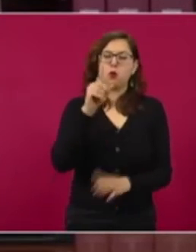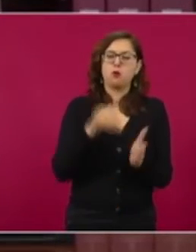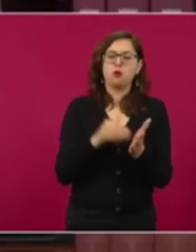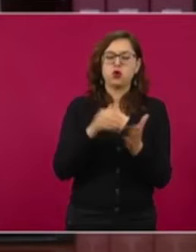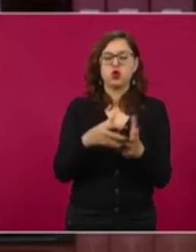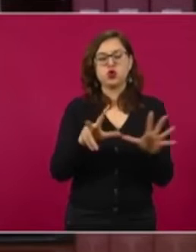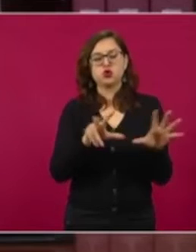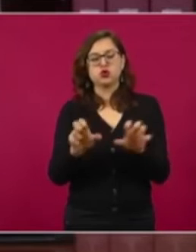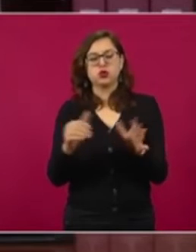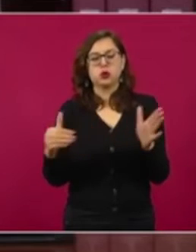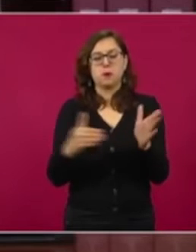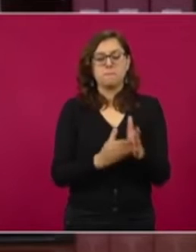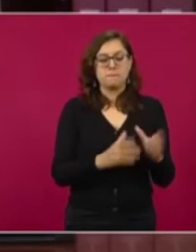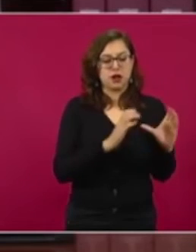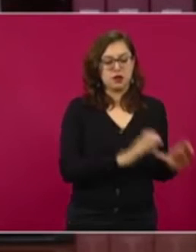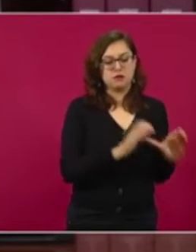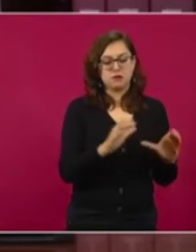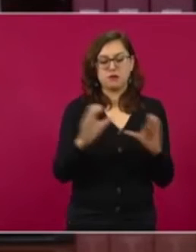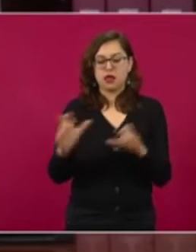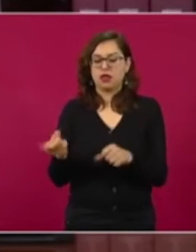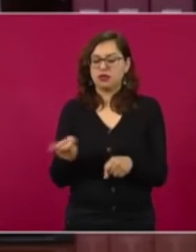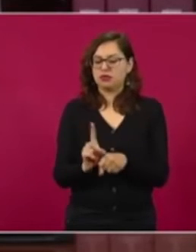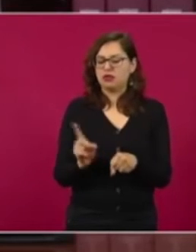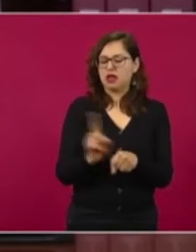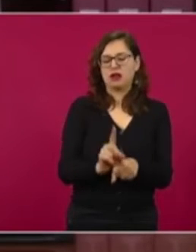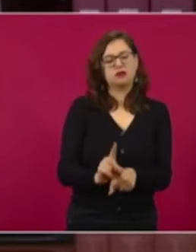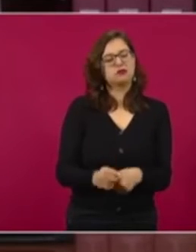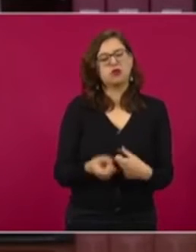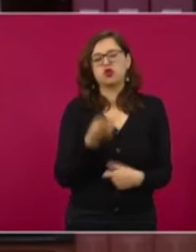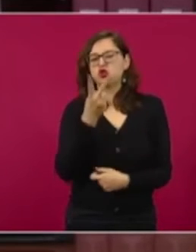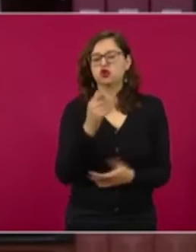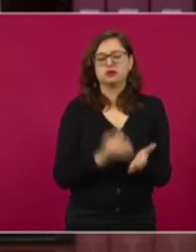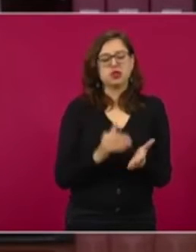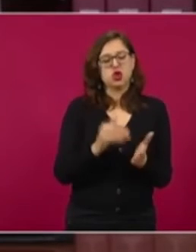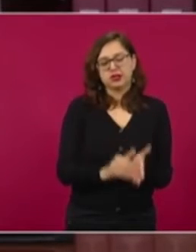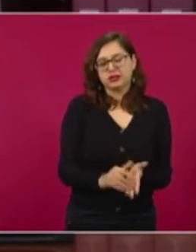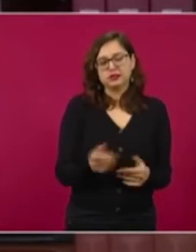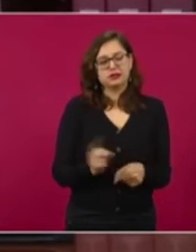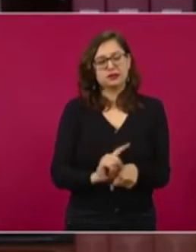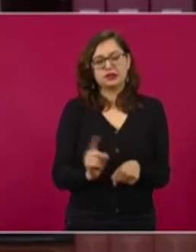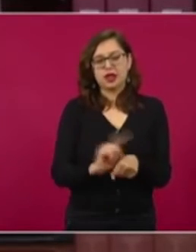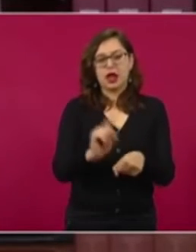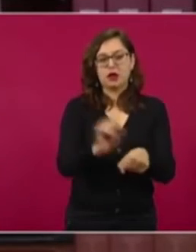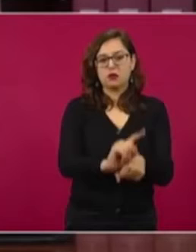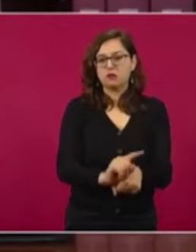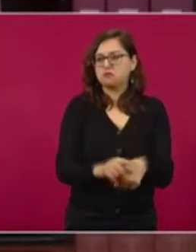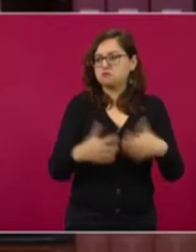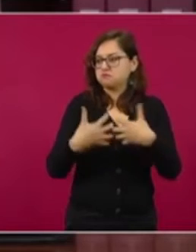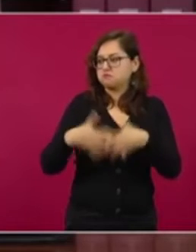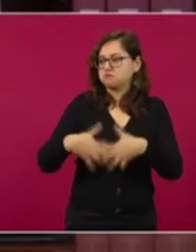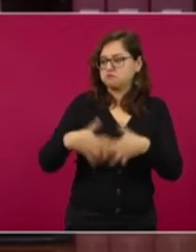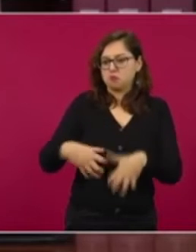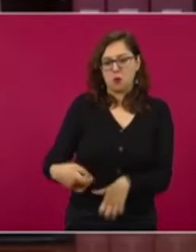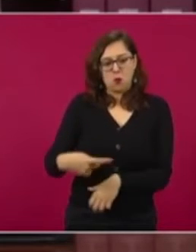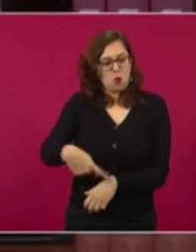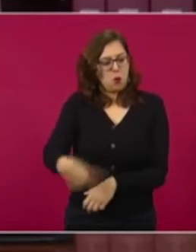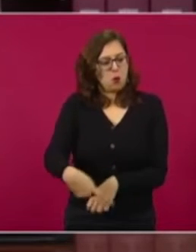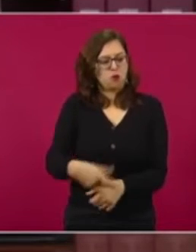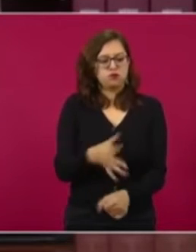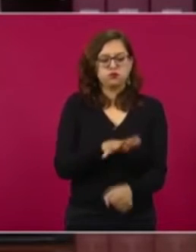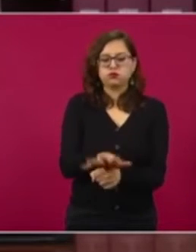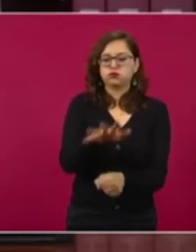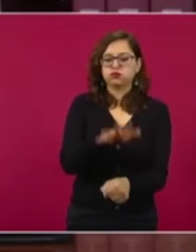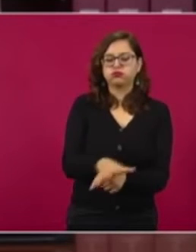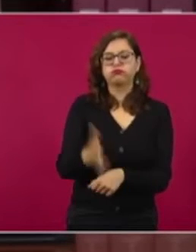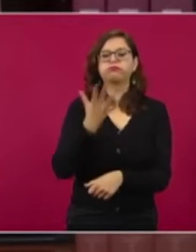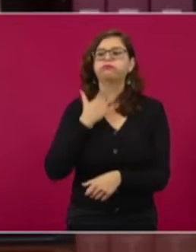1.800.000 barriles diarios, 2 millones de barriles diarios, y eso es lo que necesitamos para abastecer